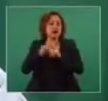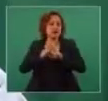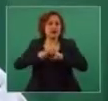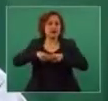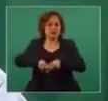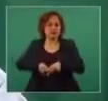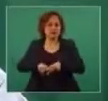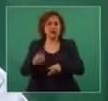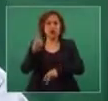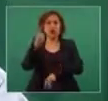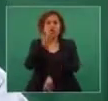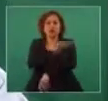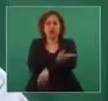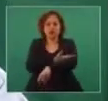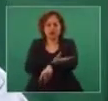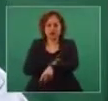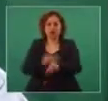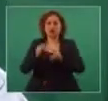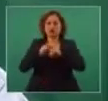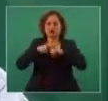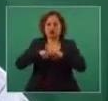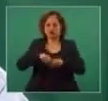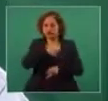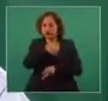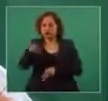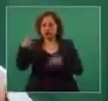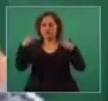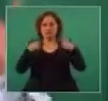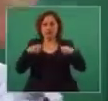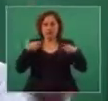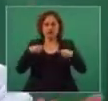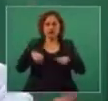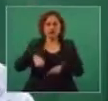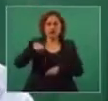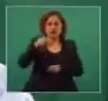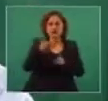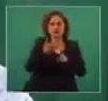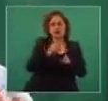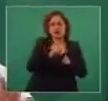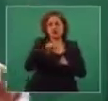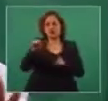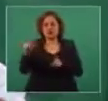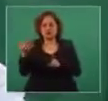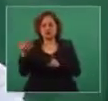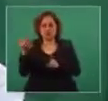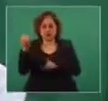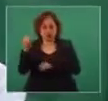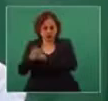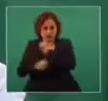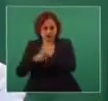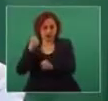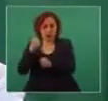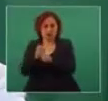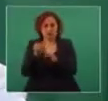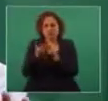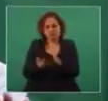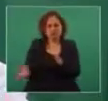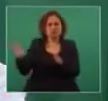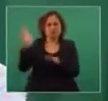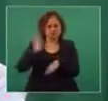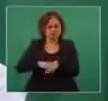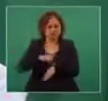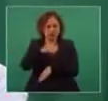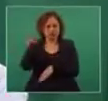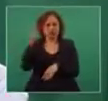a la 1:00 p.m. para las personas de 50 en adelante, años de edad,